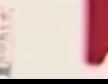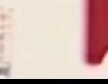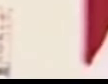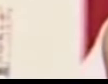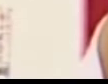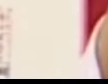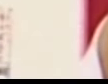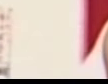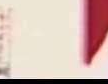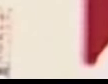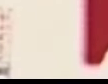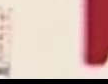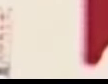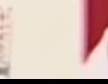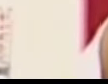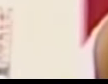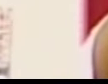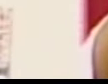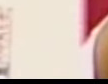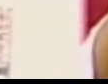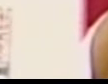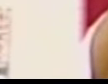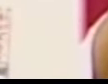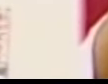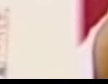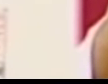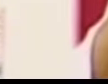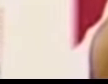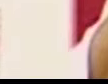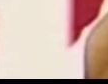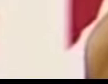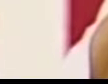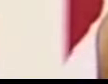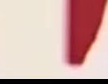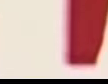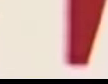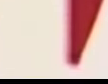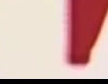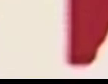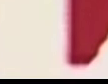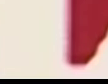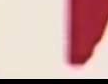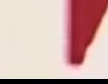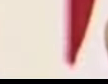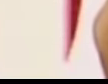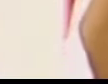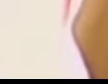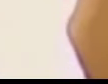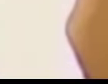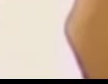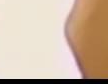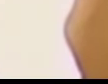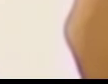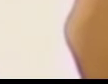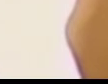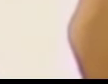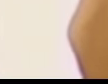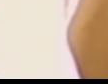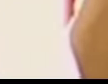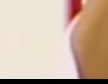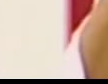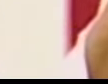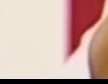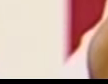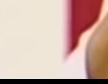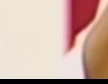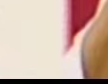es el problema que tenemos? Que todavía estamos un poquito caros. Estamos trabajando en eso para reducir costos. Pero allá donde podamos, este año